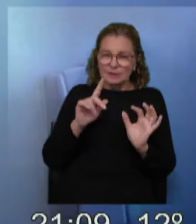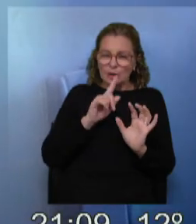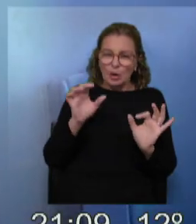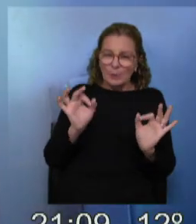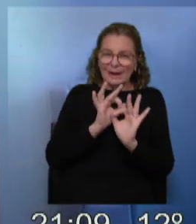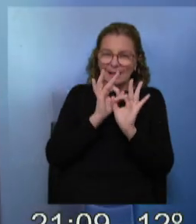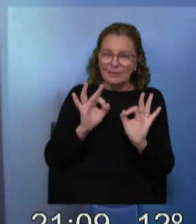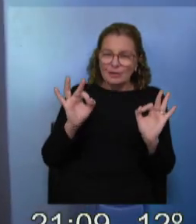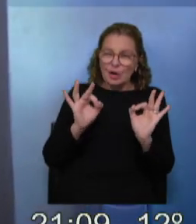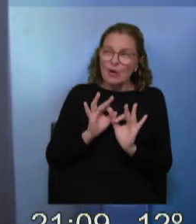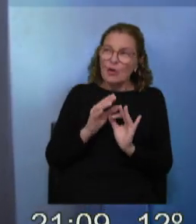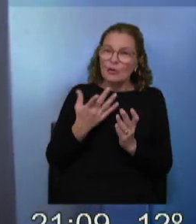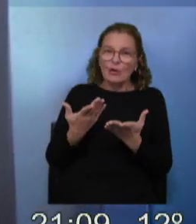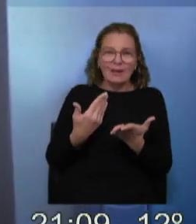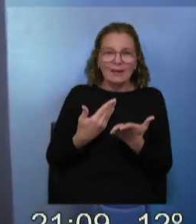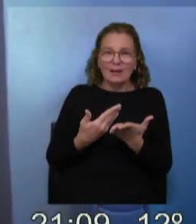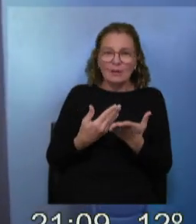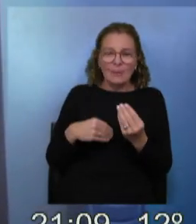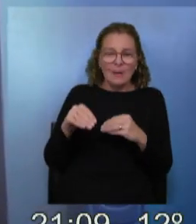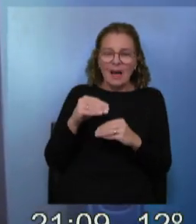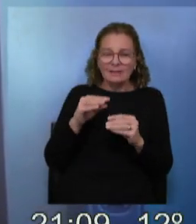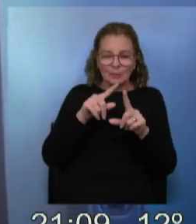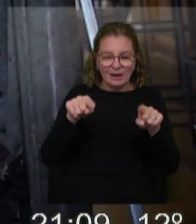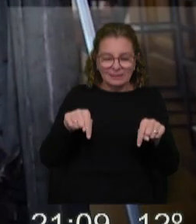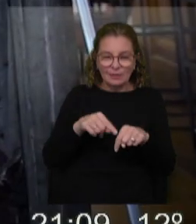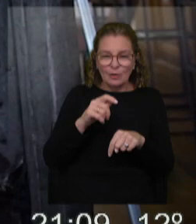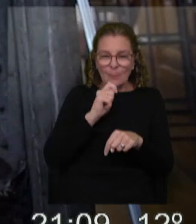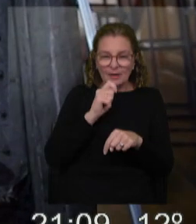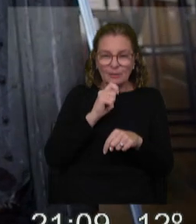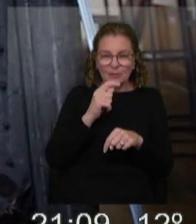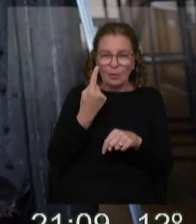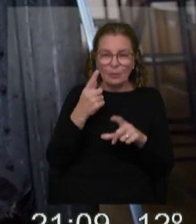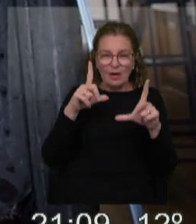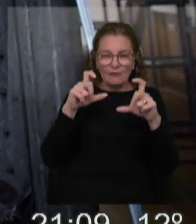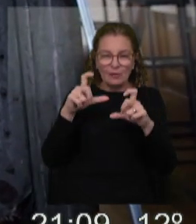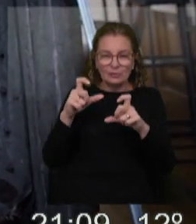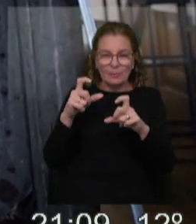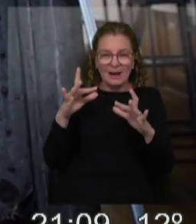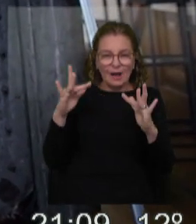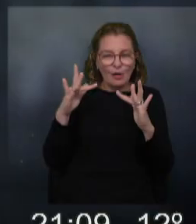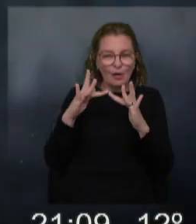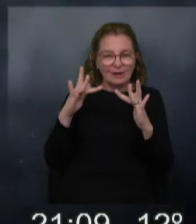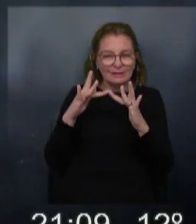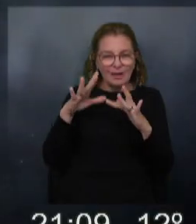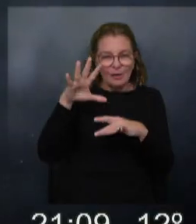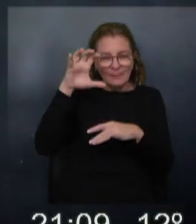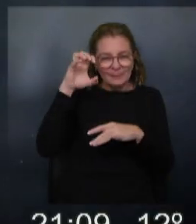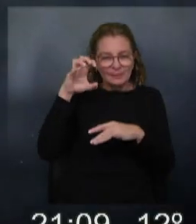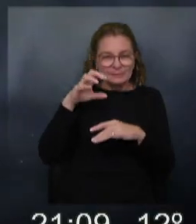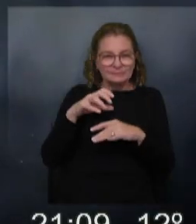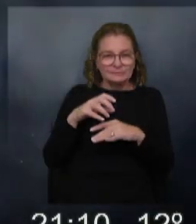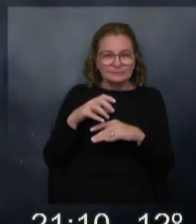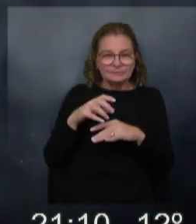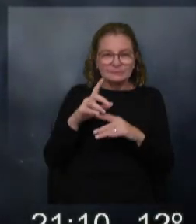canción o un artículo periodístico o una fotografía para conectar con la memoria? Es